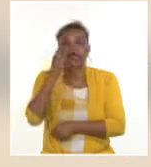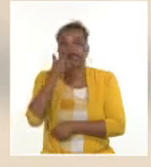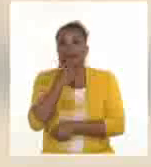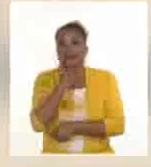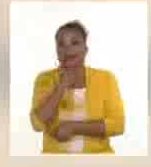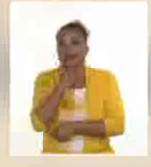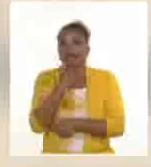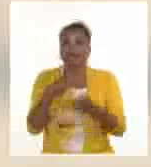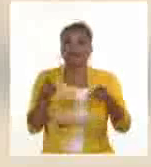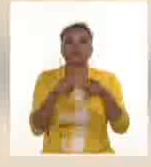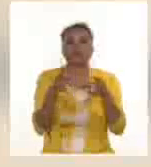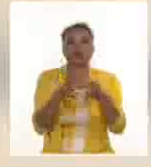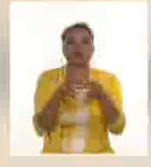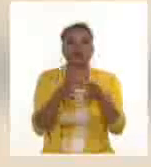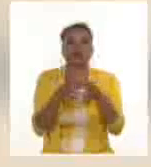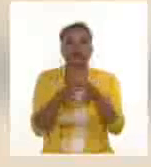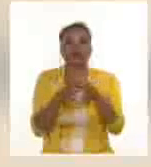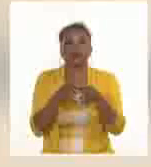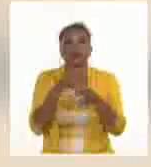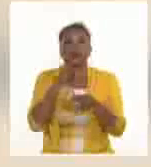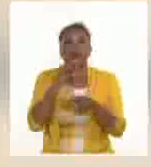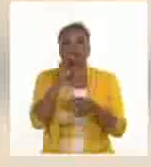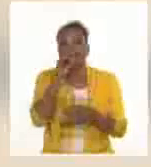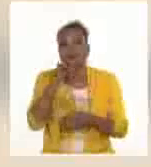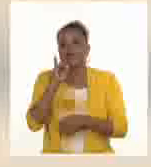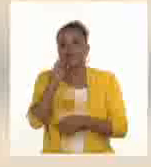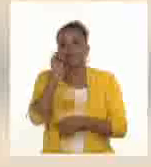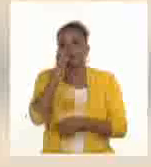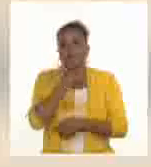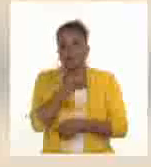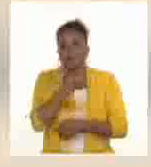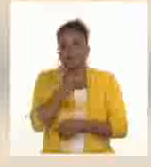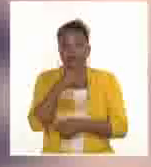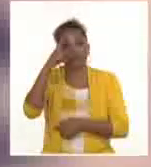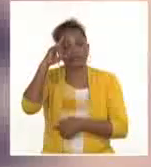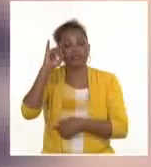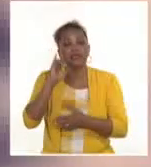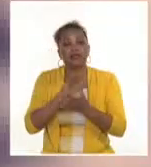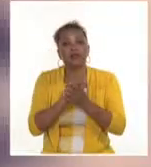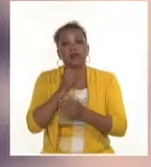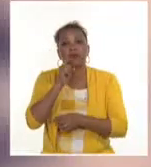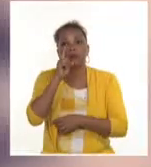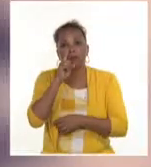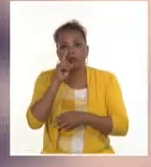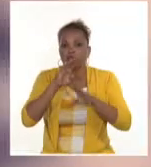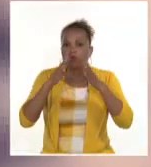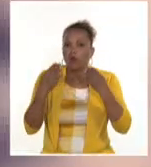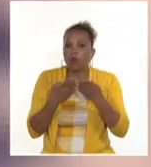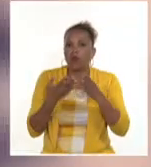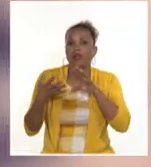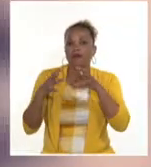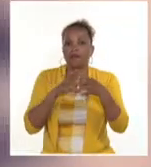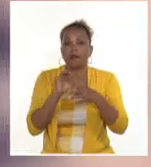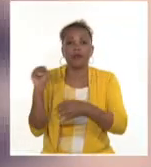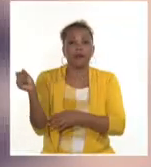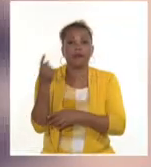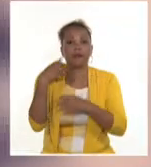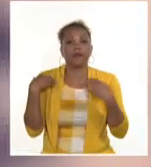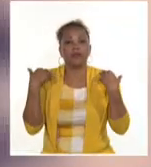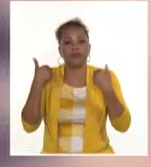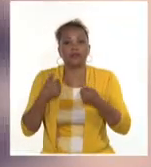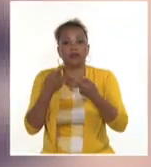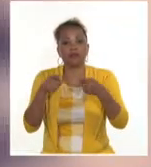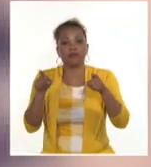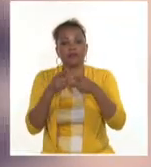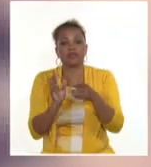famosa orquesta sinfónica de Viena simons abarcó todos los géneros musicales y fue el primer director de Orquesta que incorporó